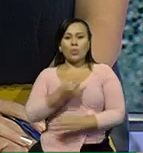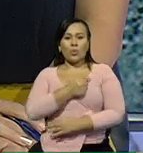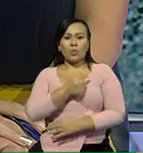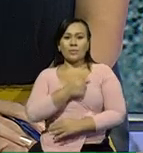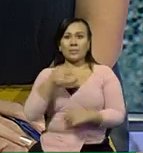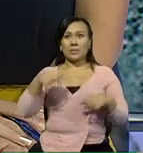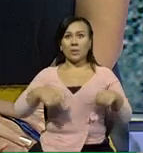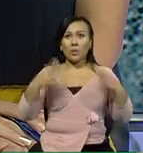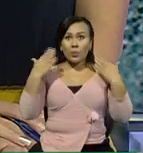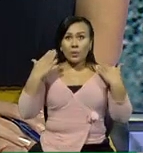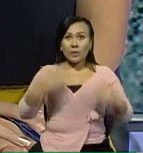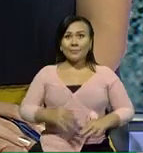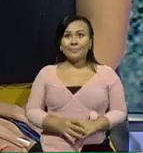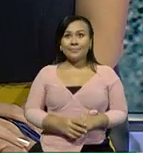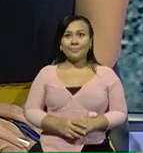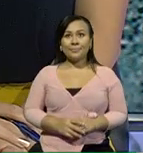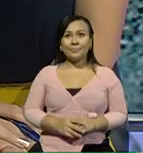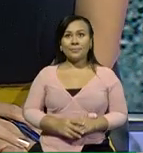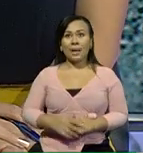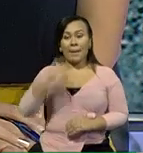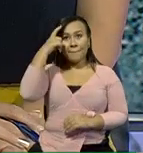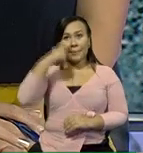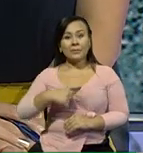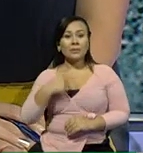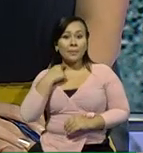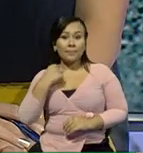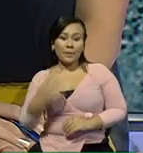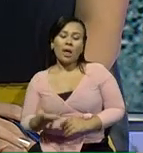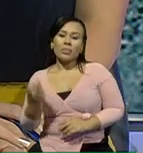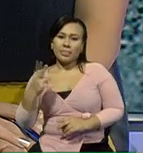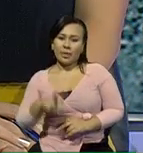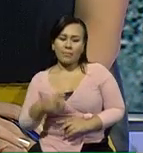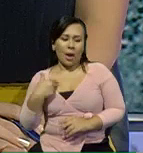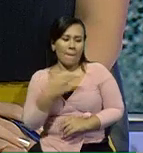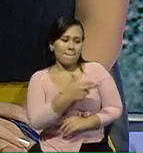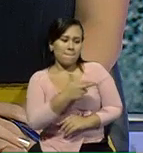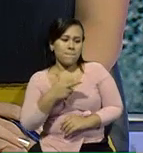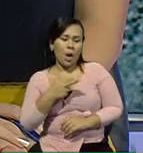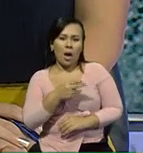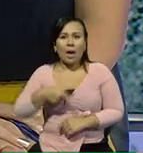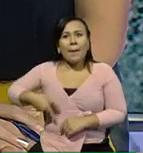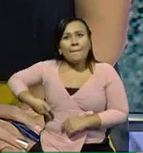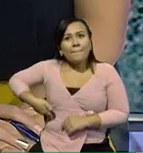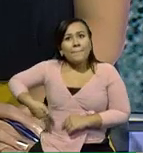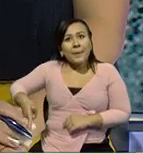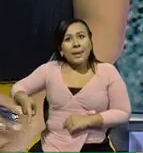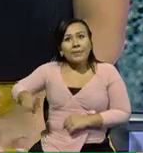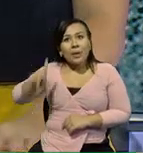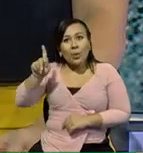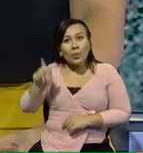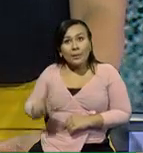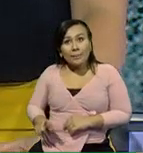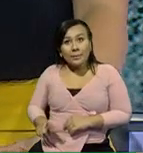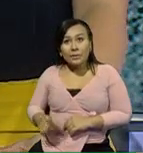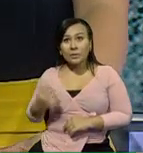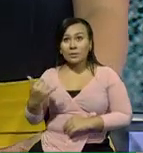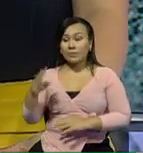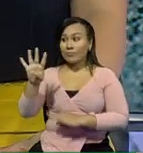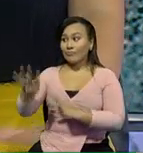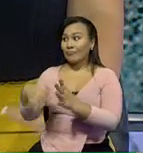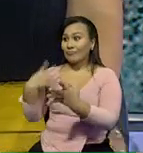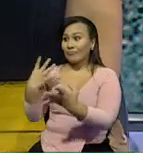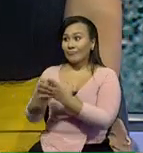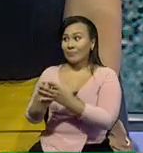la Universidad de Guayaquil. La víctima también recibió un disparo en una pierna. Una persona se encuentra detenida